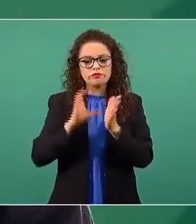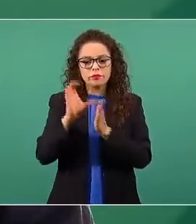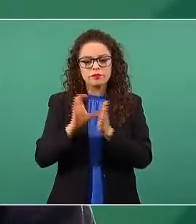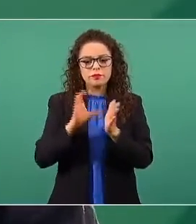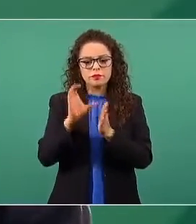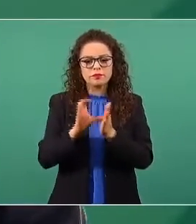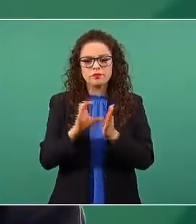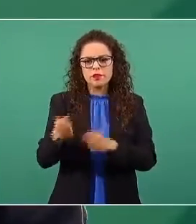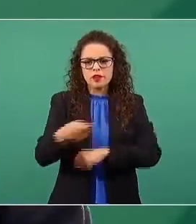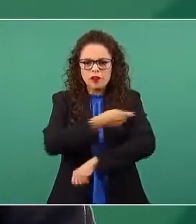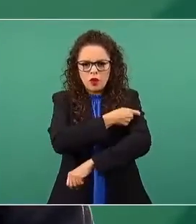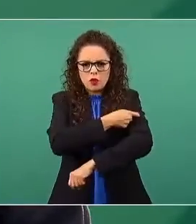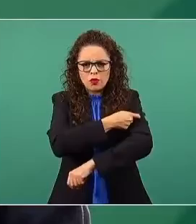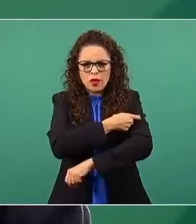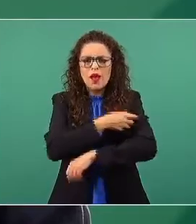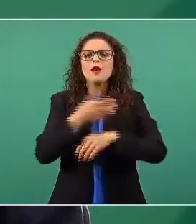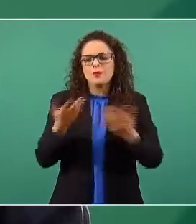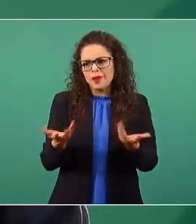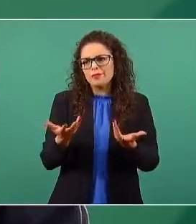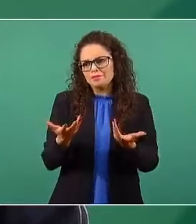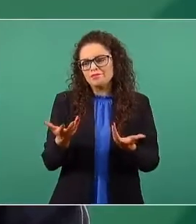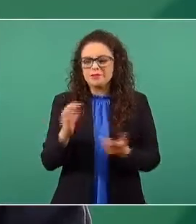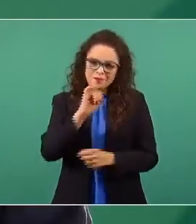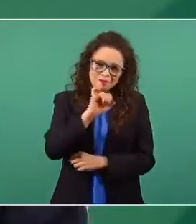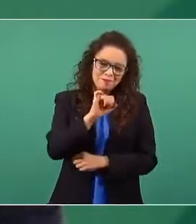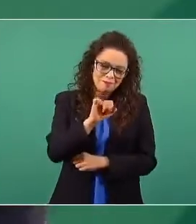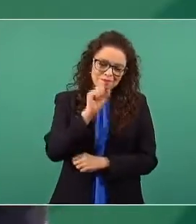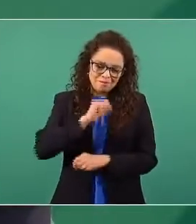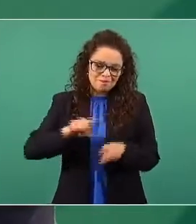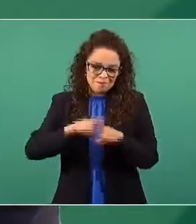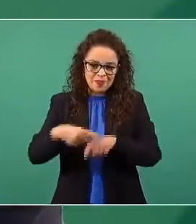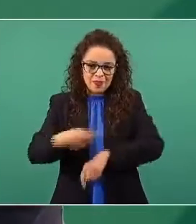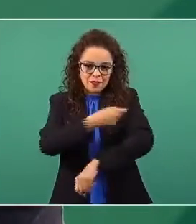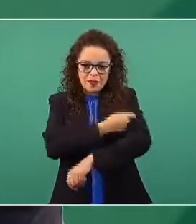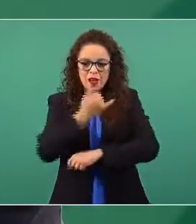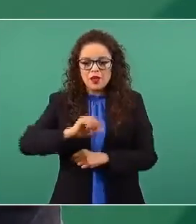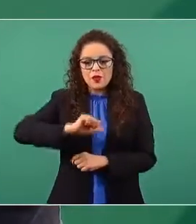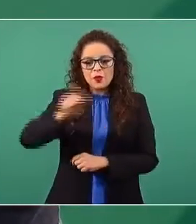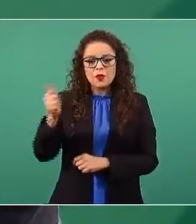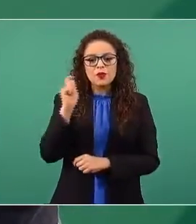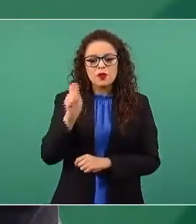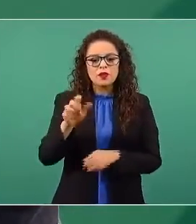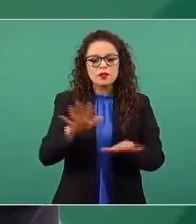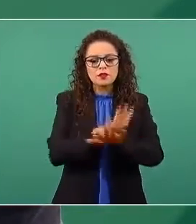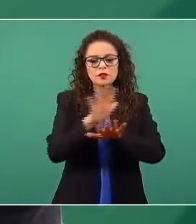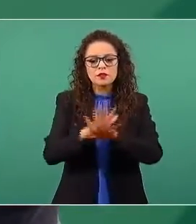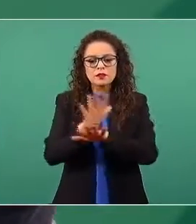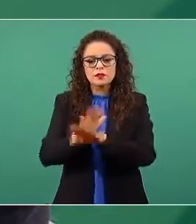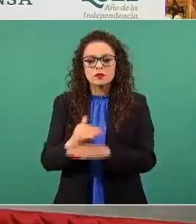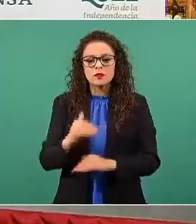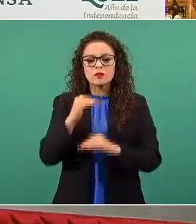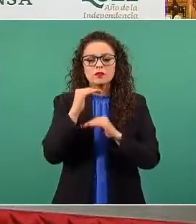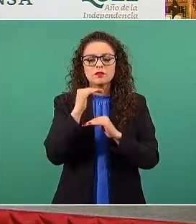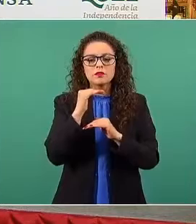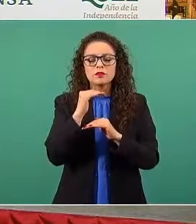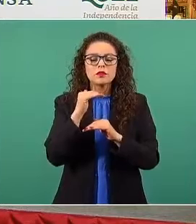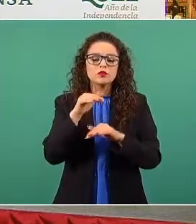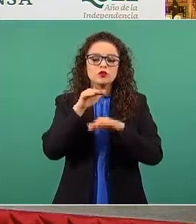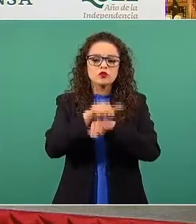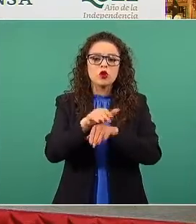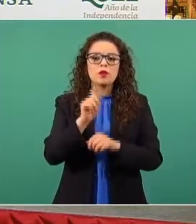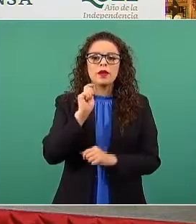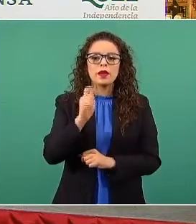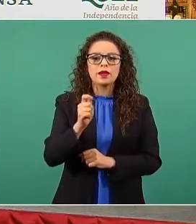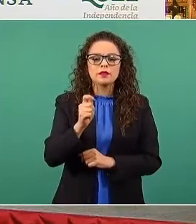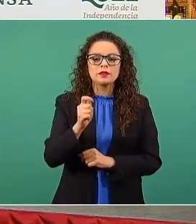no de la vacuna, bueno, también la vacuna, efectivamente también la vacuna, y en otros casos variaciones del ciclo epidémico. Vamos a destacar